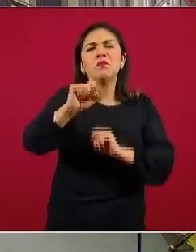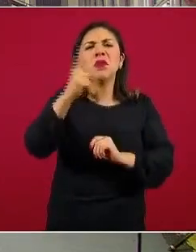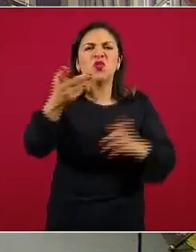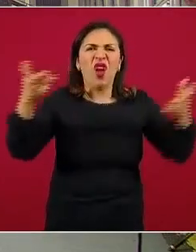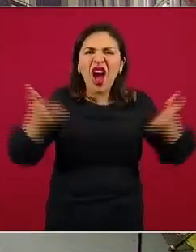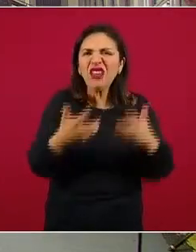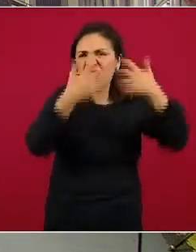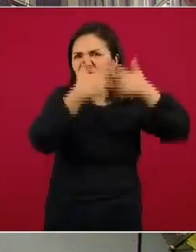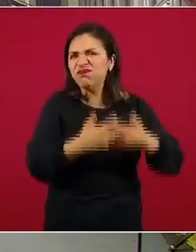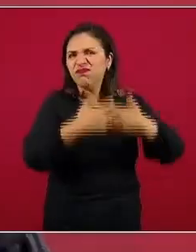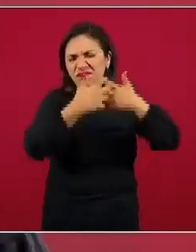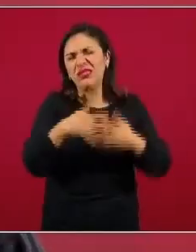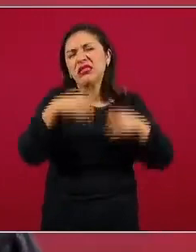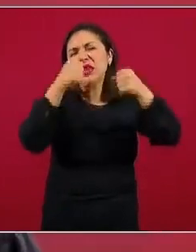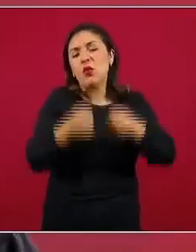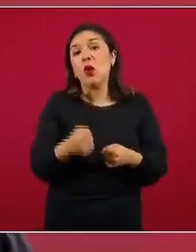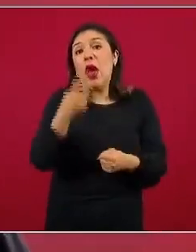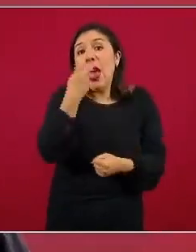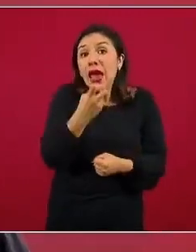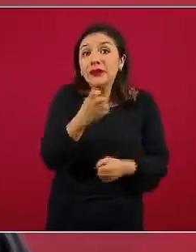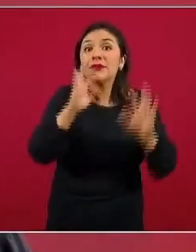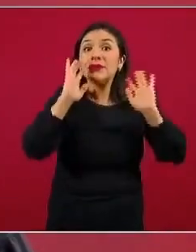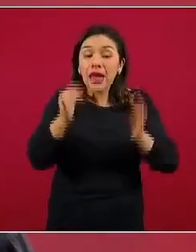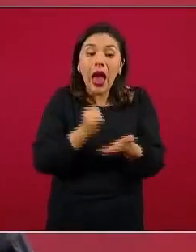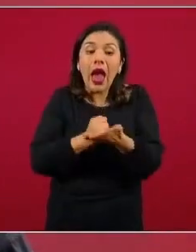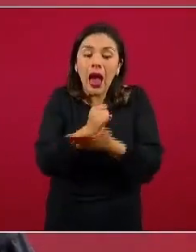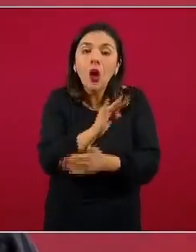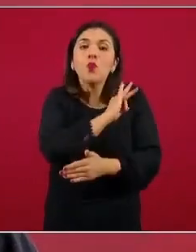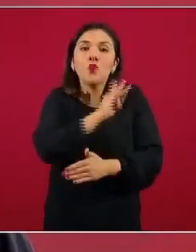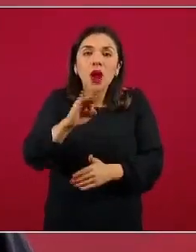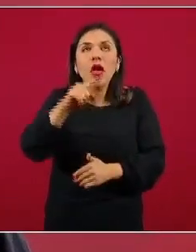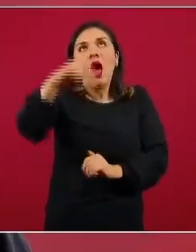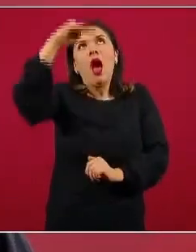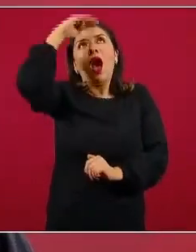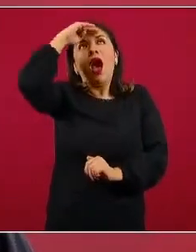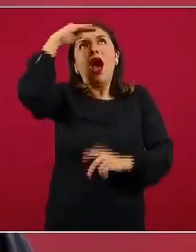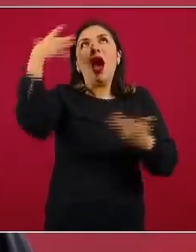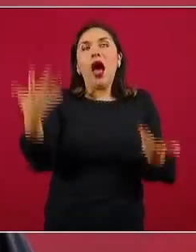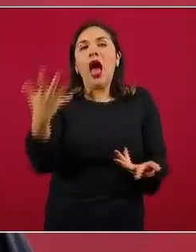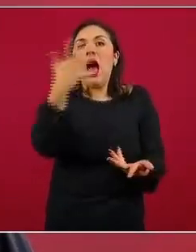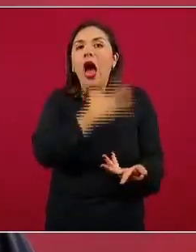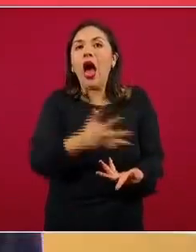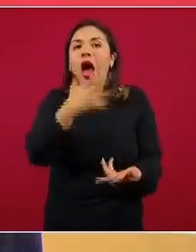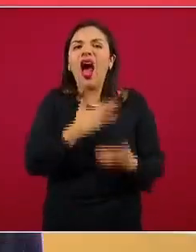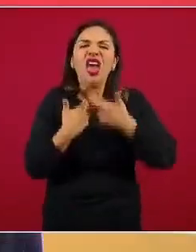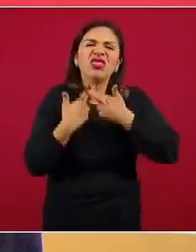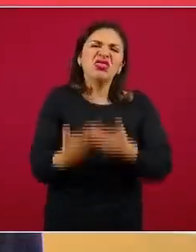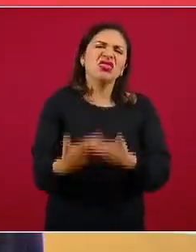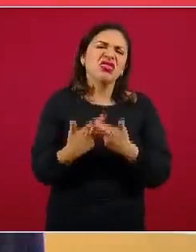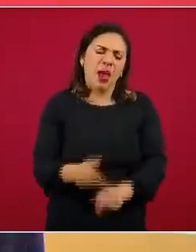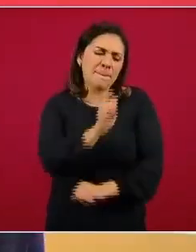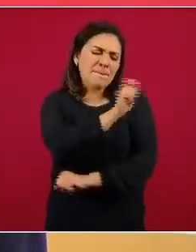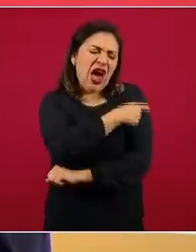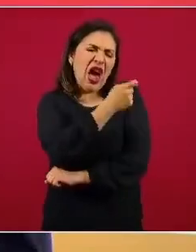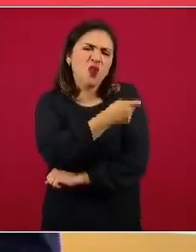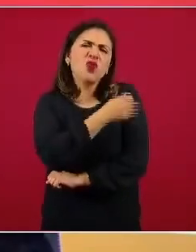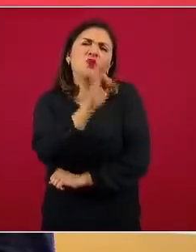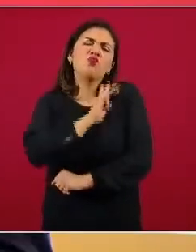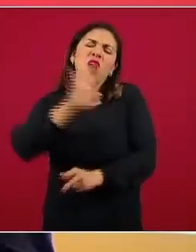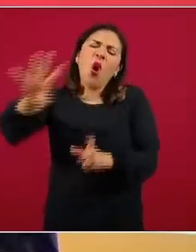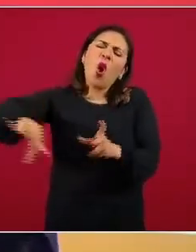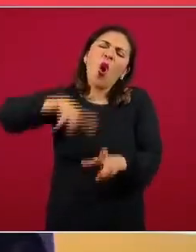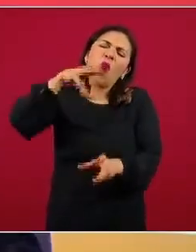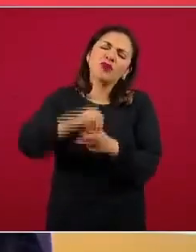2021, entonces es recién cuando se tendría la expectativa de que existan la suficiente cantidad de dosis como para